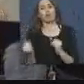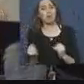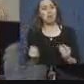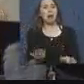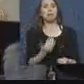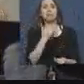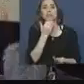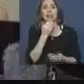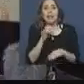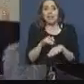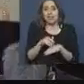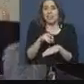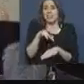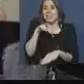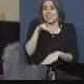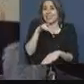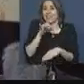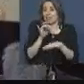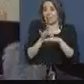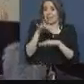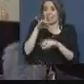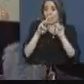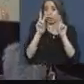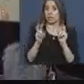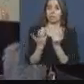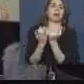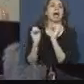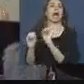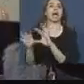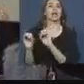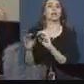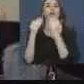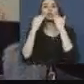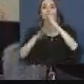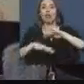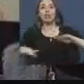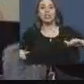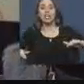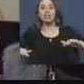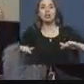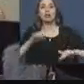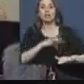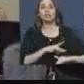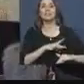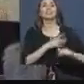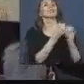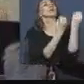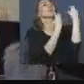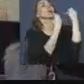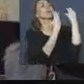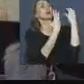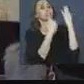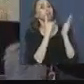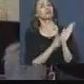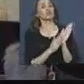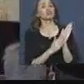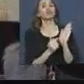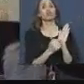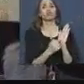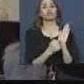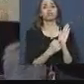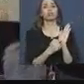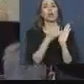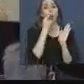tan sensibles como la educación que reciben los niños de nuestro país. Así lo indicó